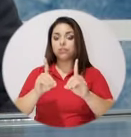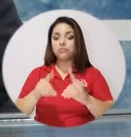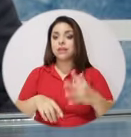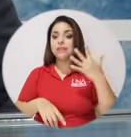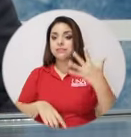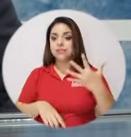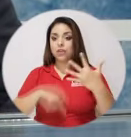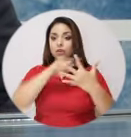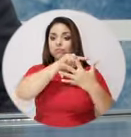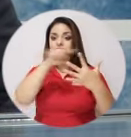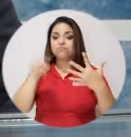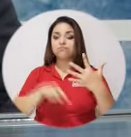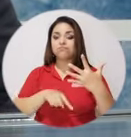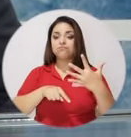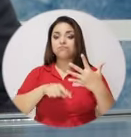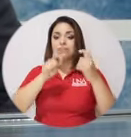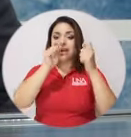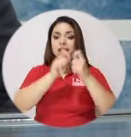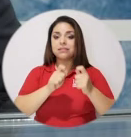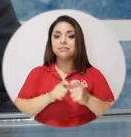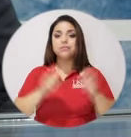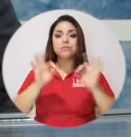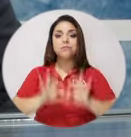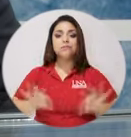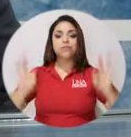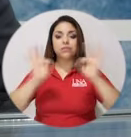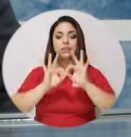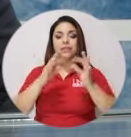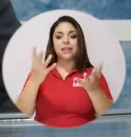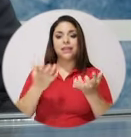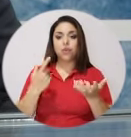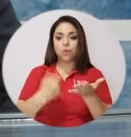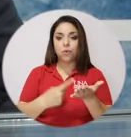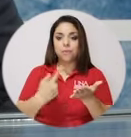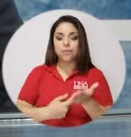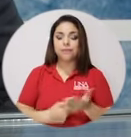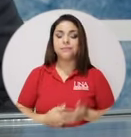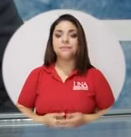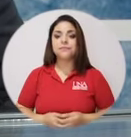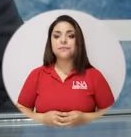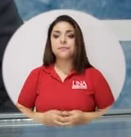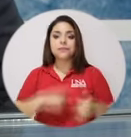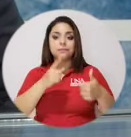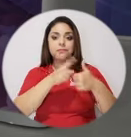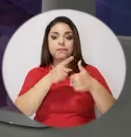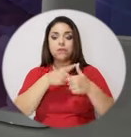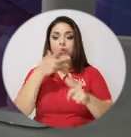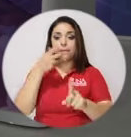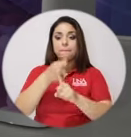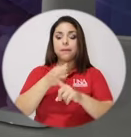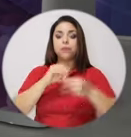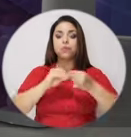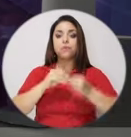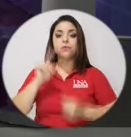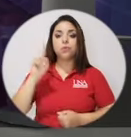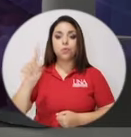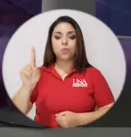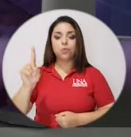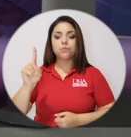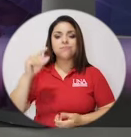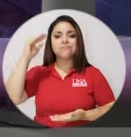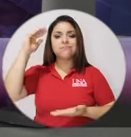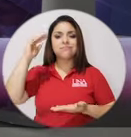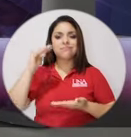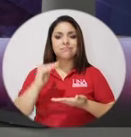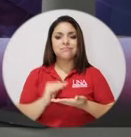aspectos señala que me parece que son relevantes de comentar. El primero es que el impacto número 1 es en